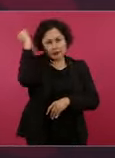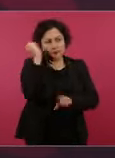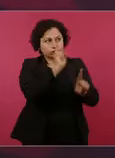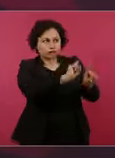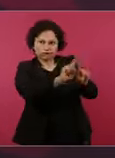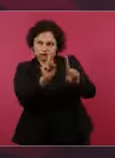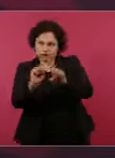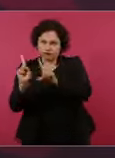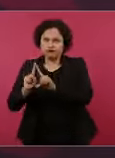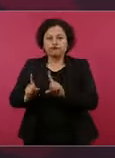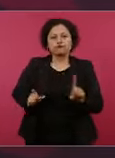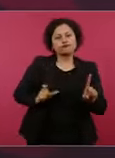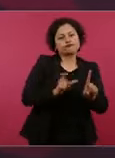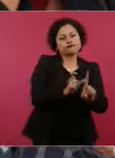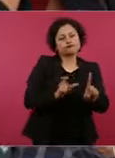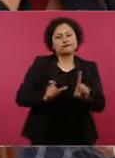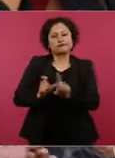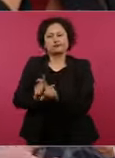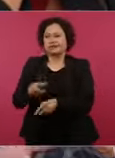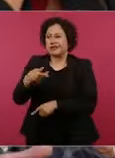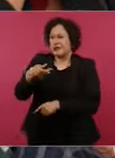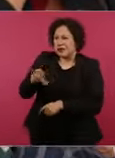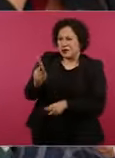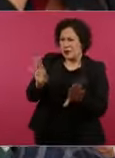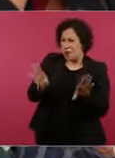¿Pero cómo pudieron acercarse tanto?